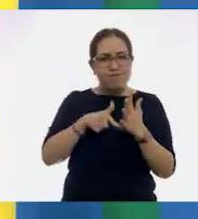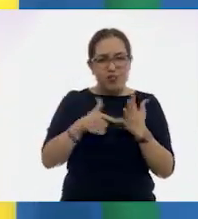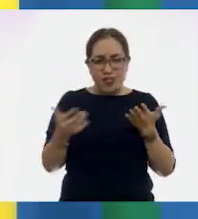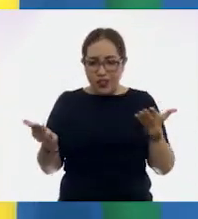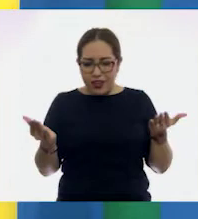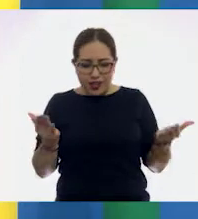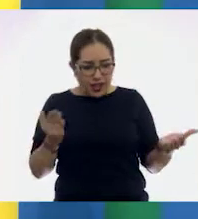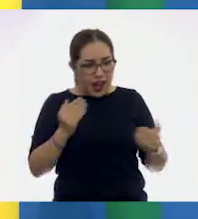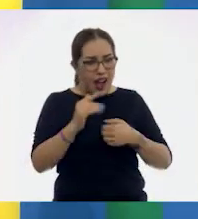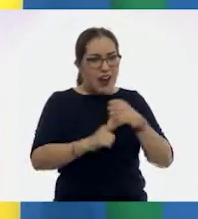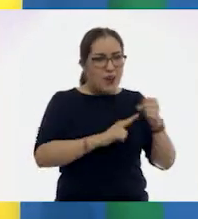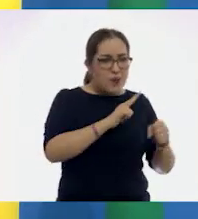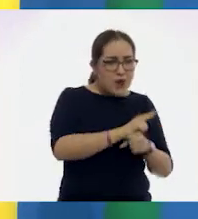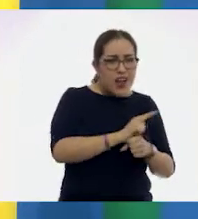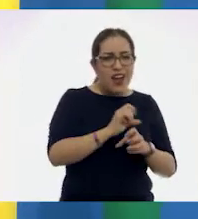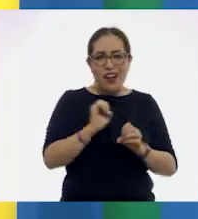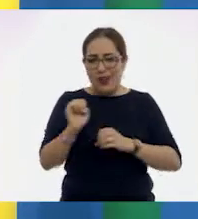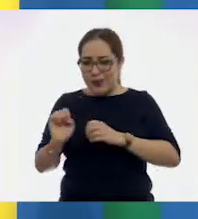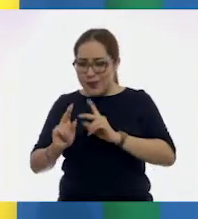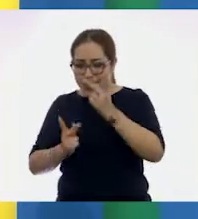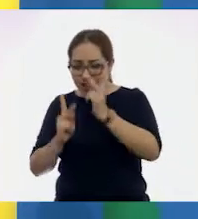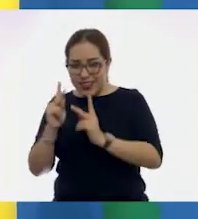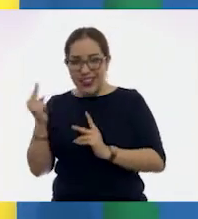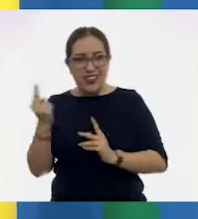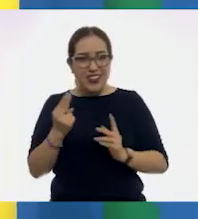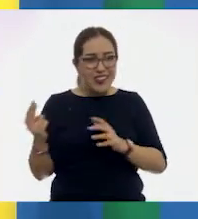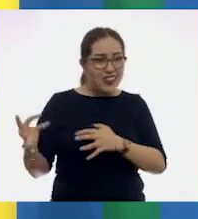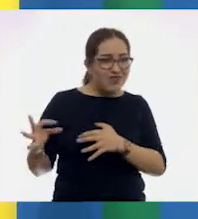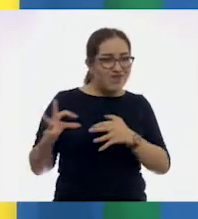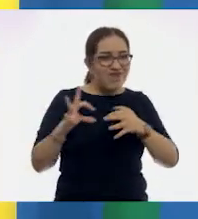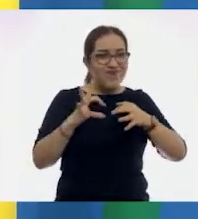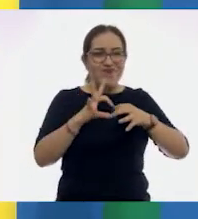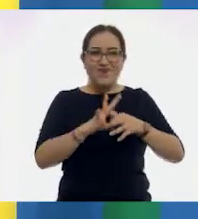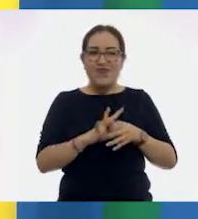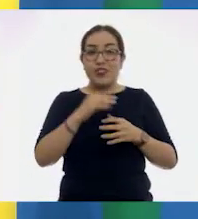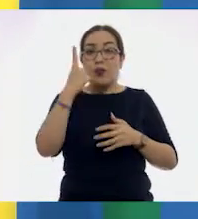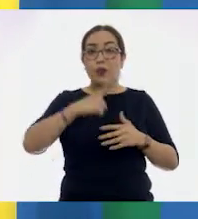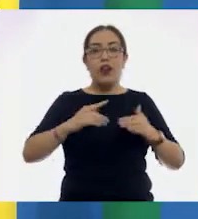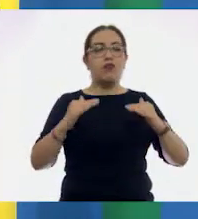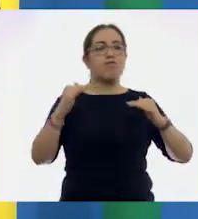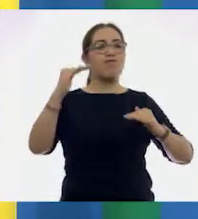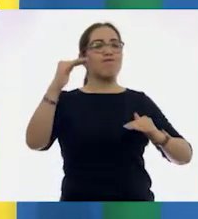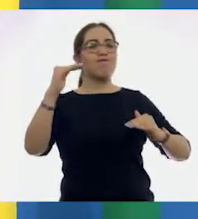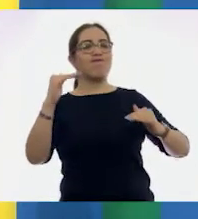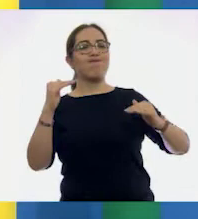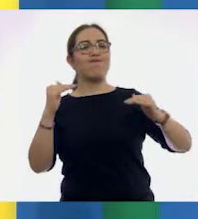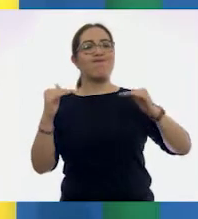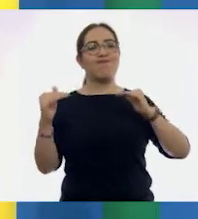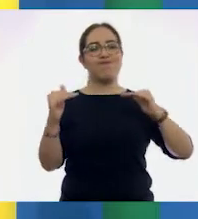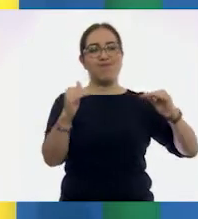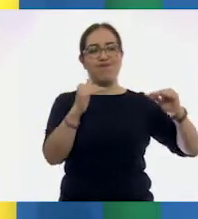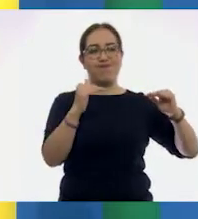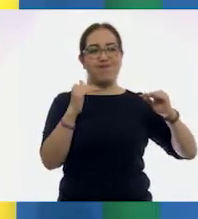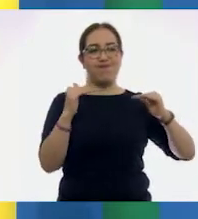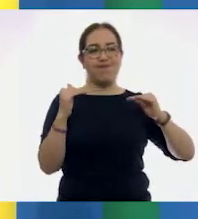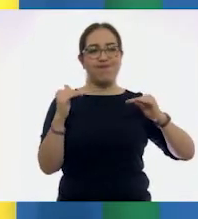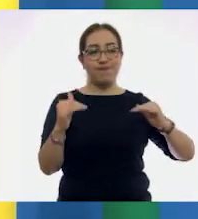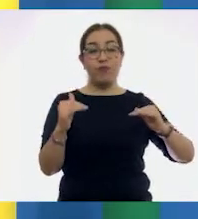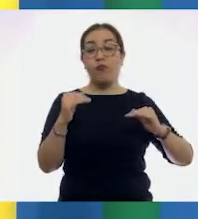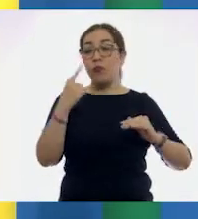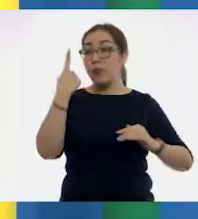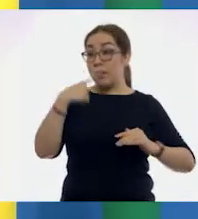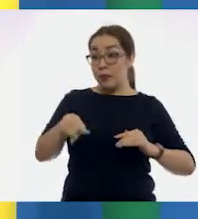para subsistir o reproducirse. De esa forma se genera un equilibrio en el que tanto los factores